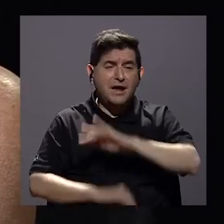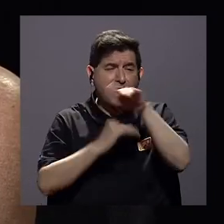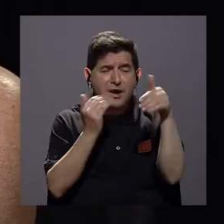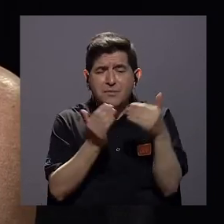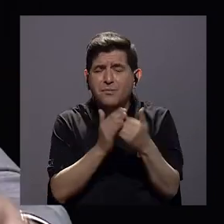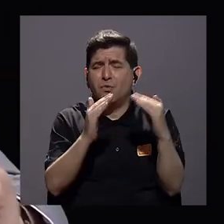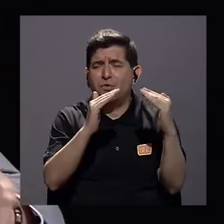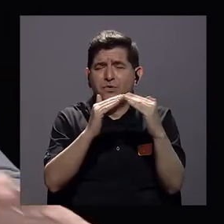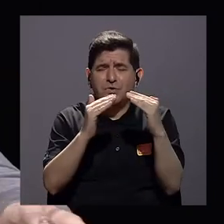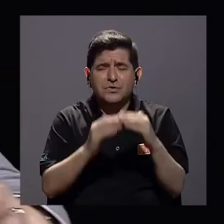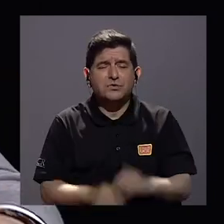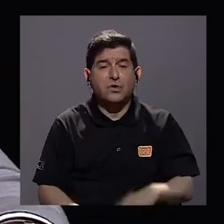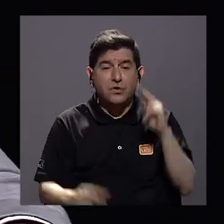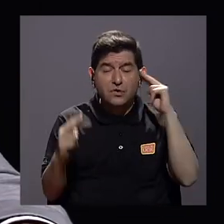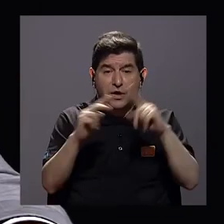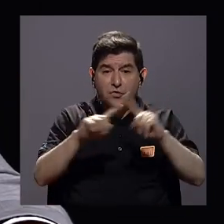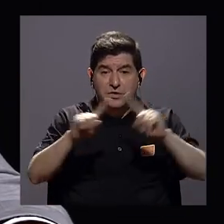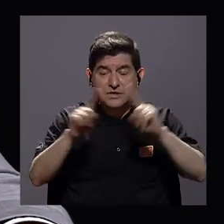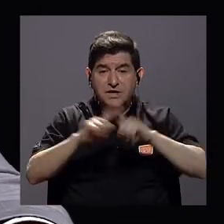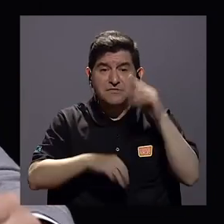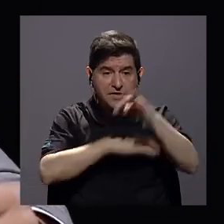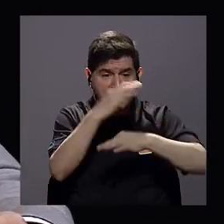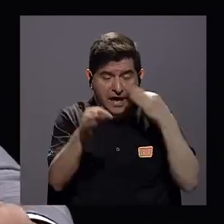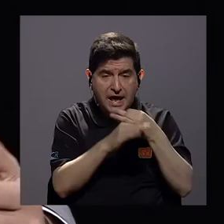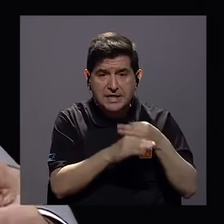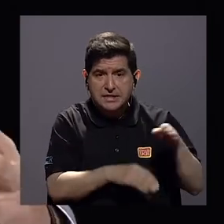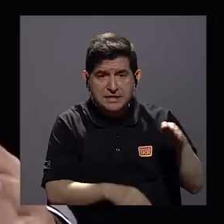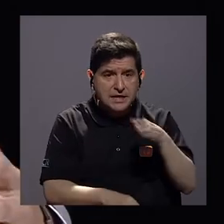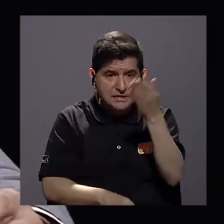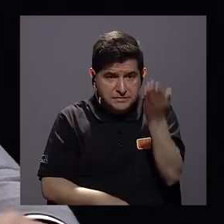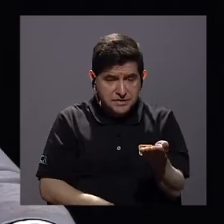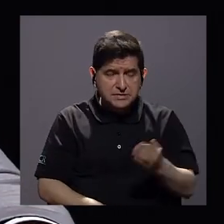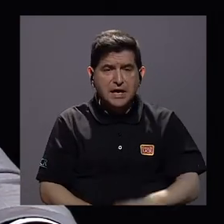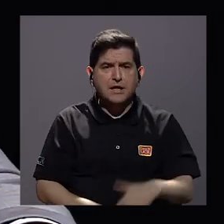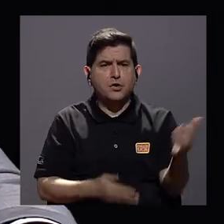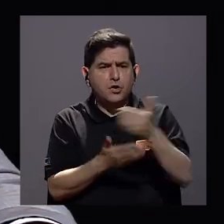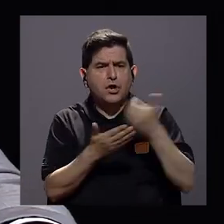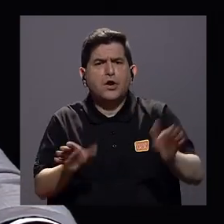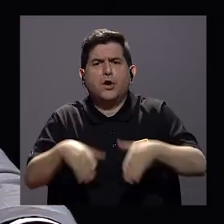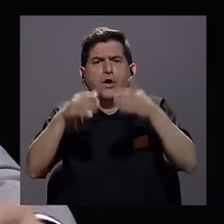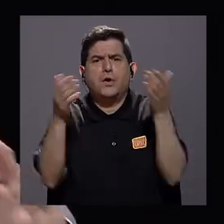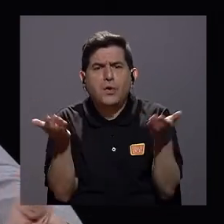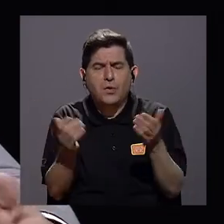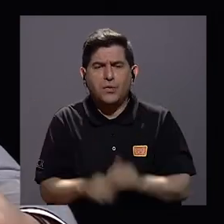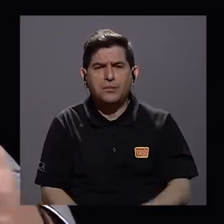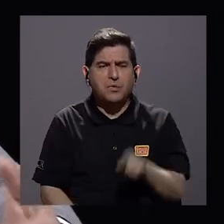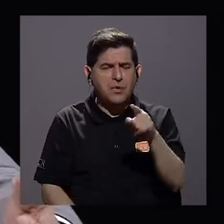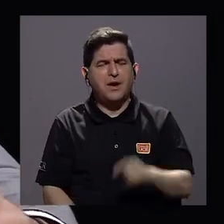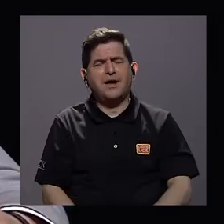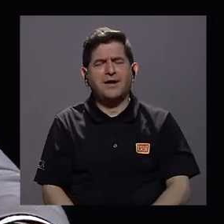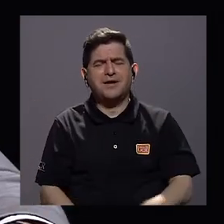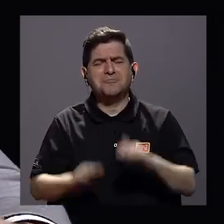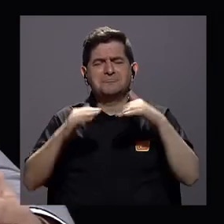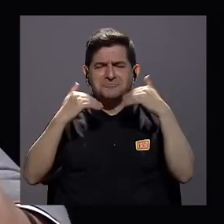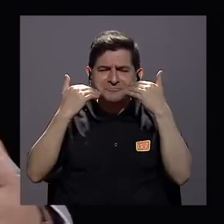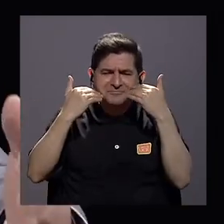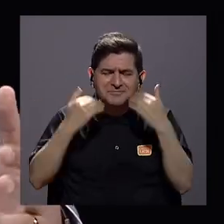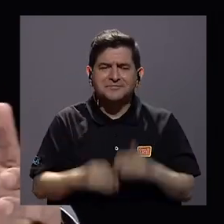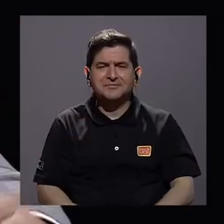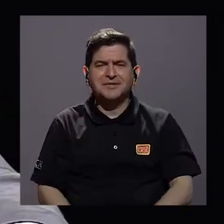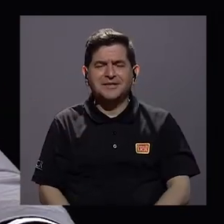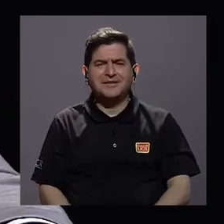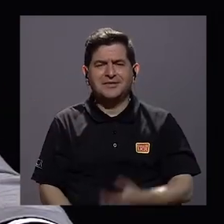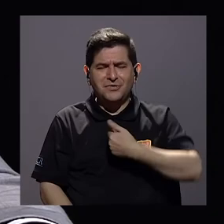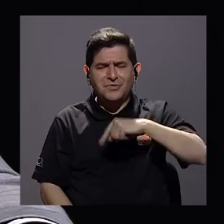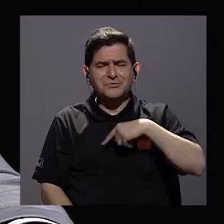su casa para conocer diferentes tipos de pescado y diferentes formas de cómo recolectarlo. Fue ameno, simpático, lindo